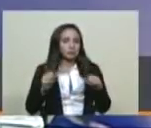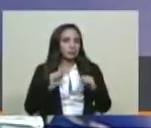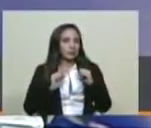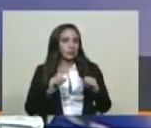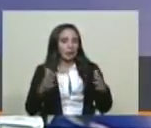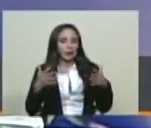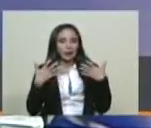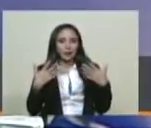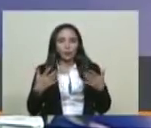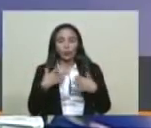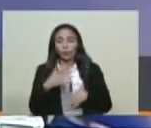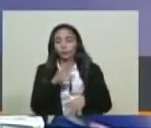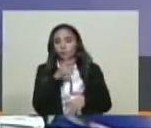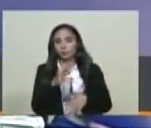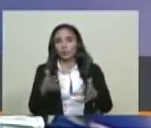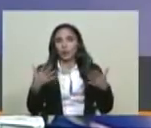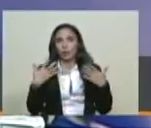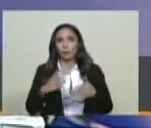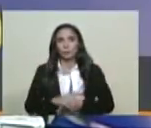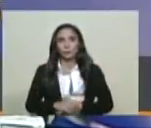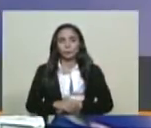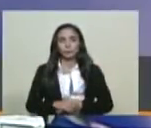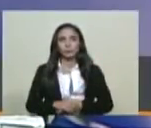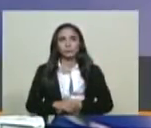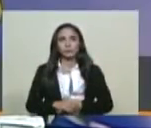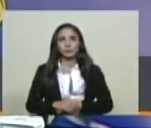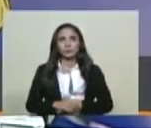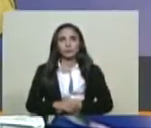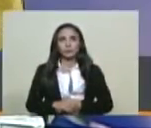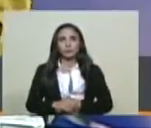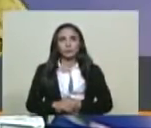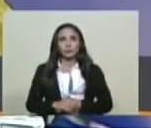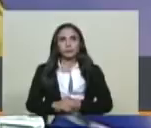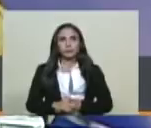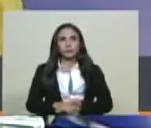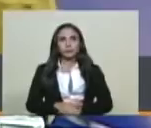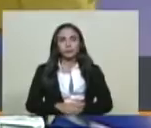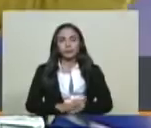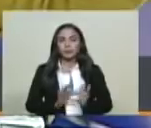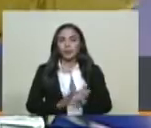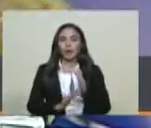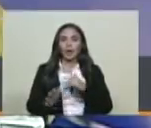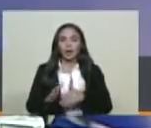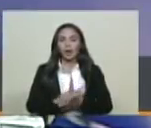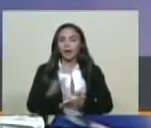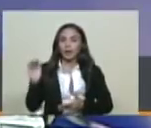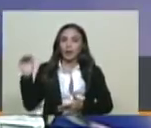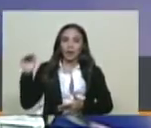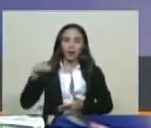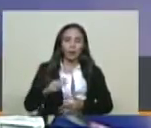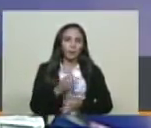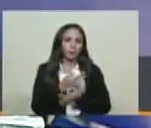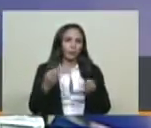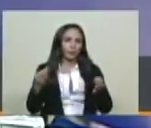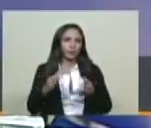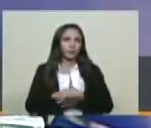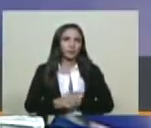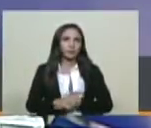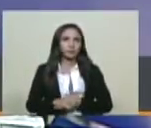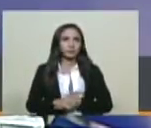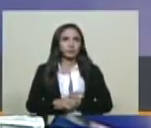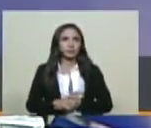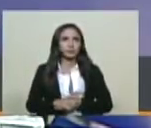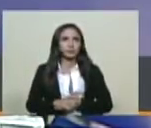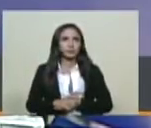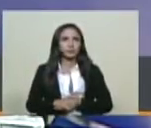Guaira. Aragua, Aragua es otra palabra, caribe y guaraní, Aragua, Aragua,